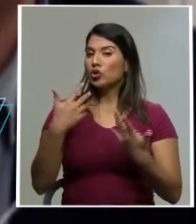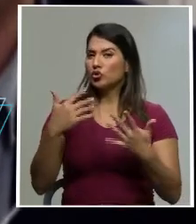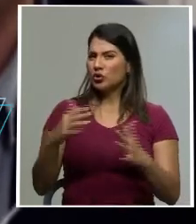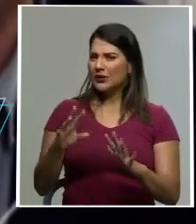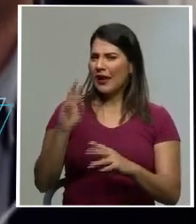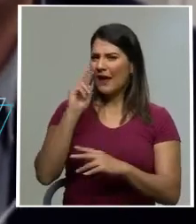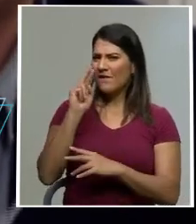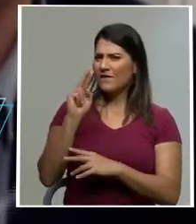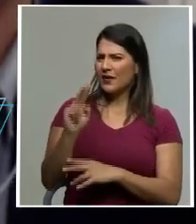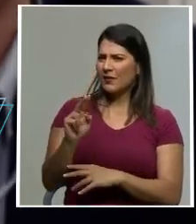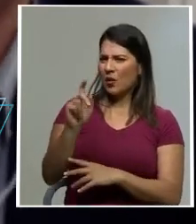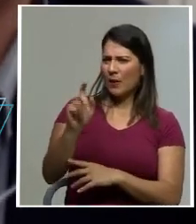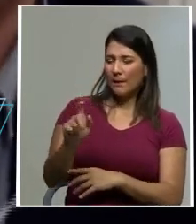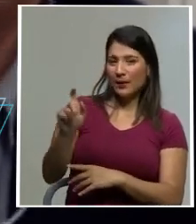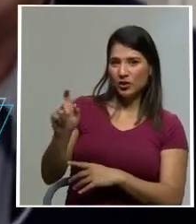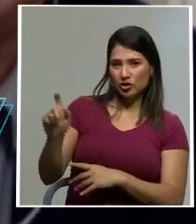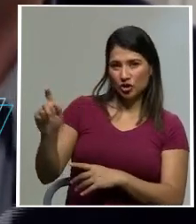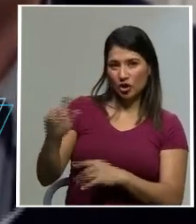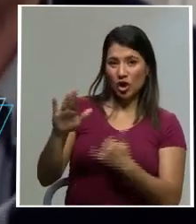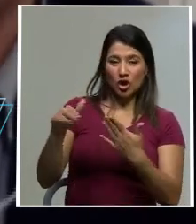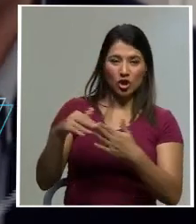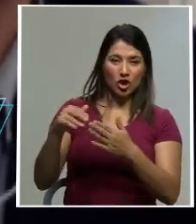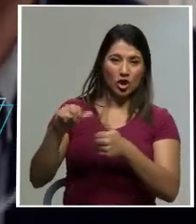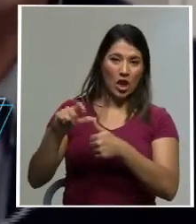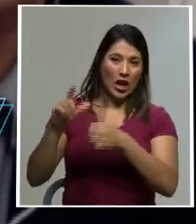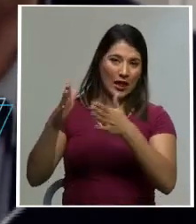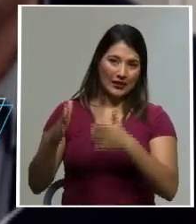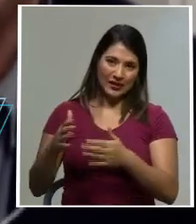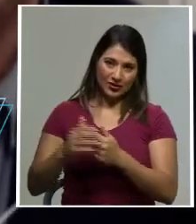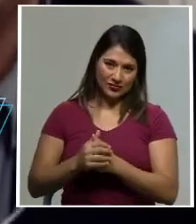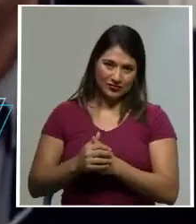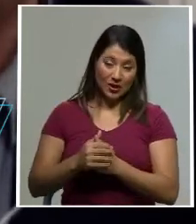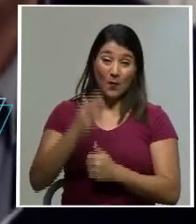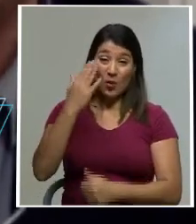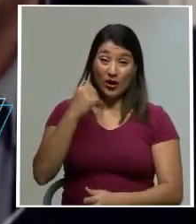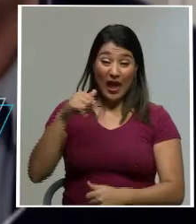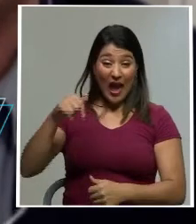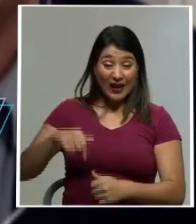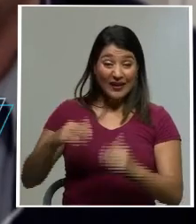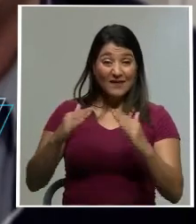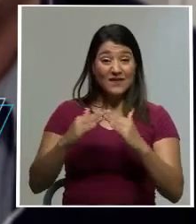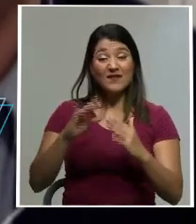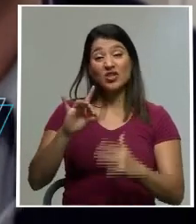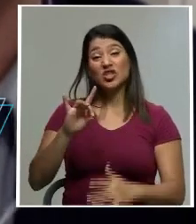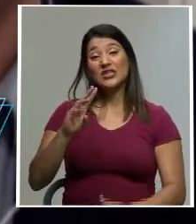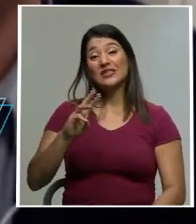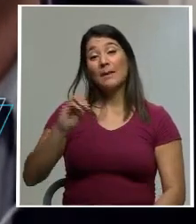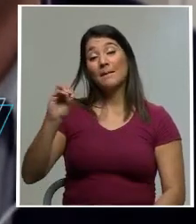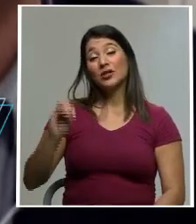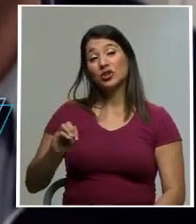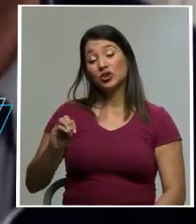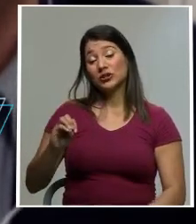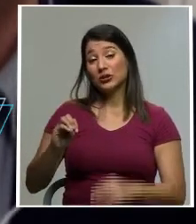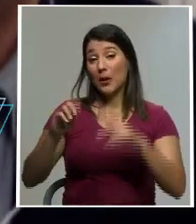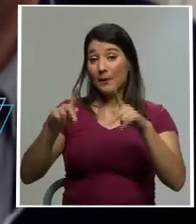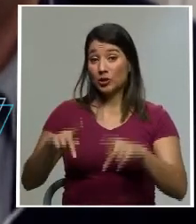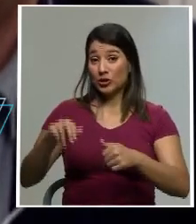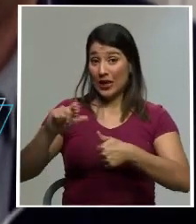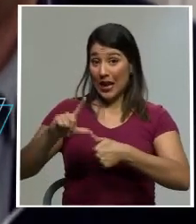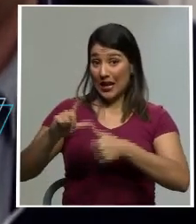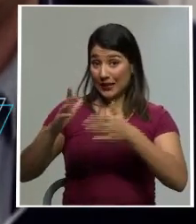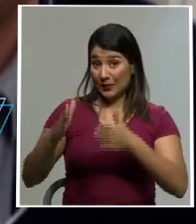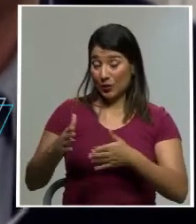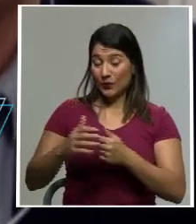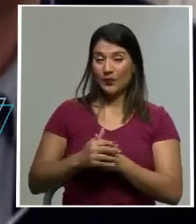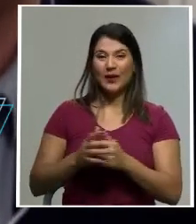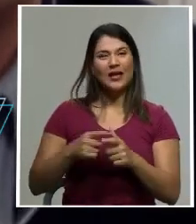como las personas eran todos latinos, porque te dije, el 86% de las personas que viven acá son de origen latino.